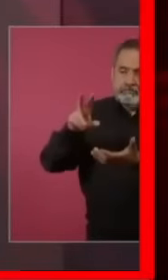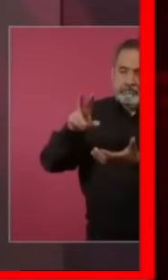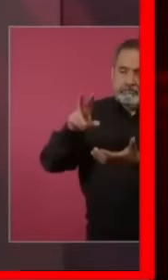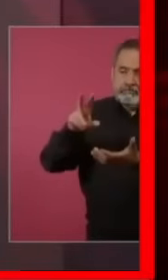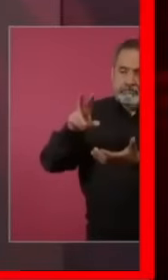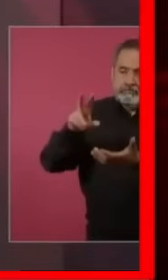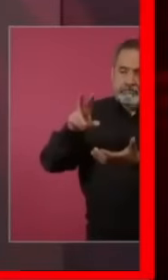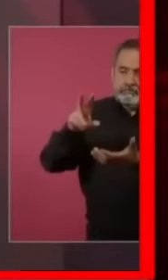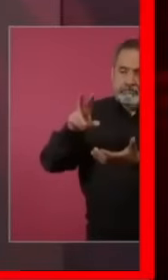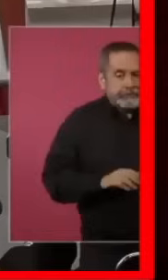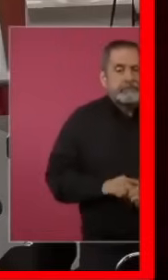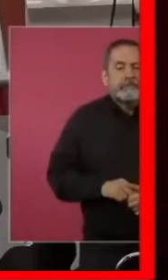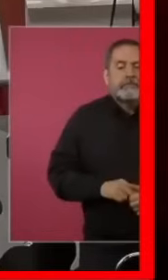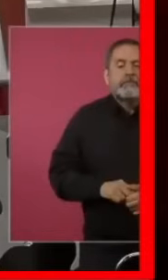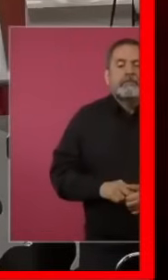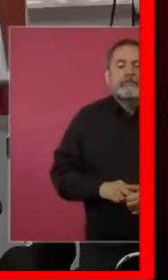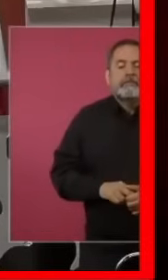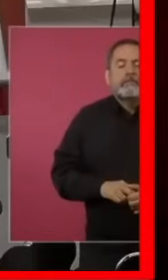aunque